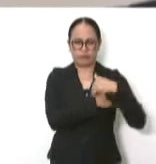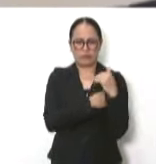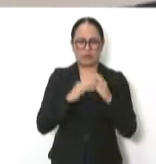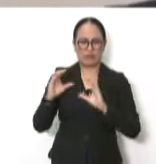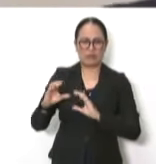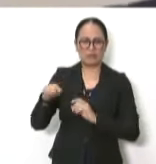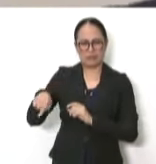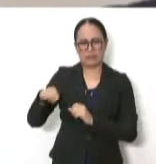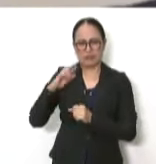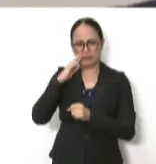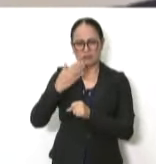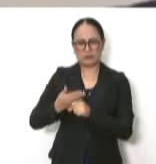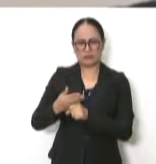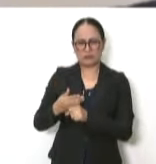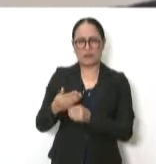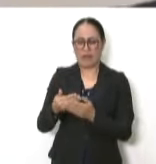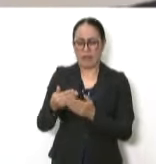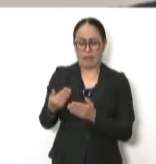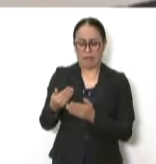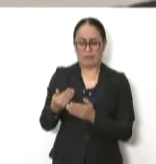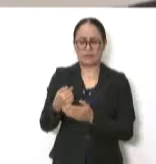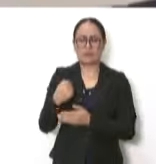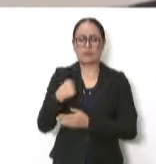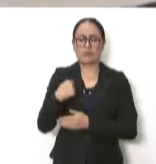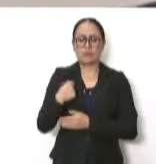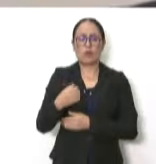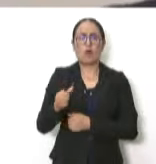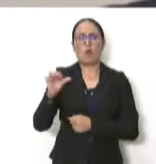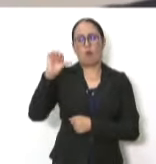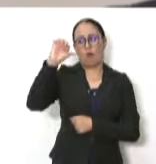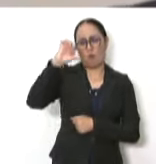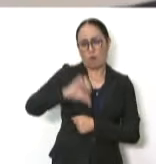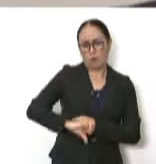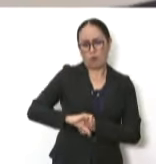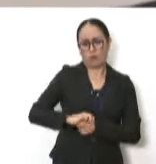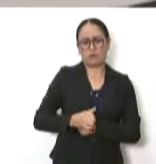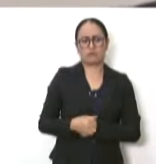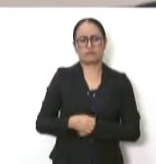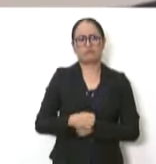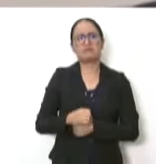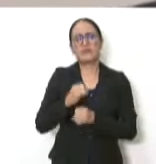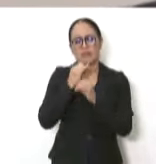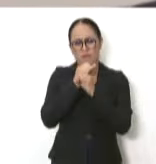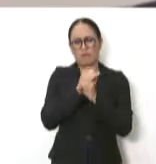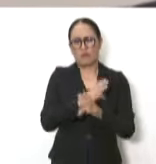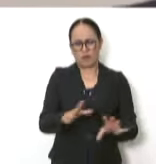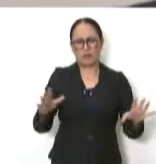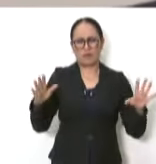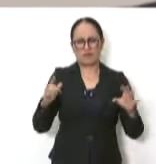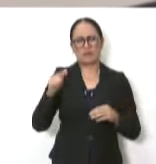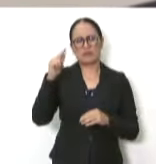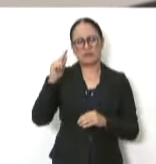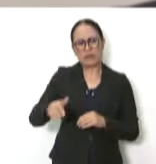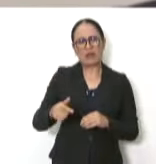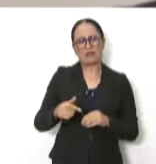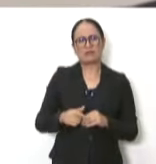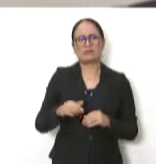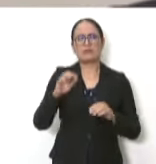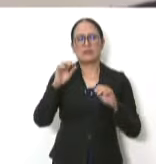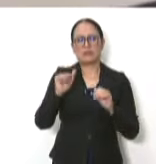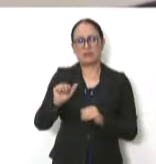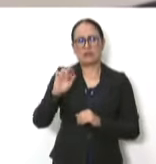quisiera hacer que al día de hoy, según información del Archivo General de la Nación y que